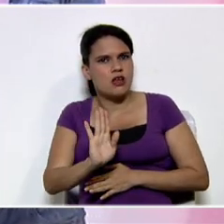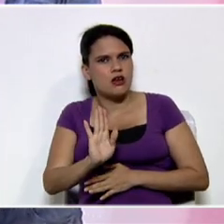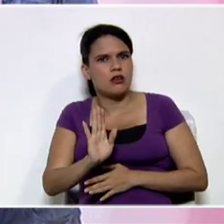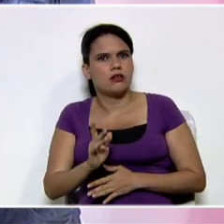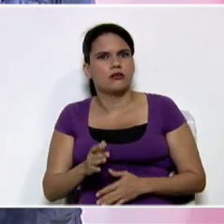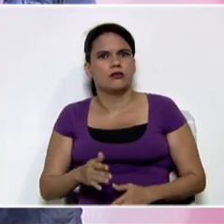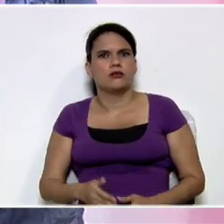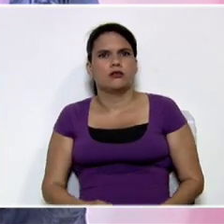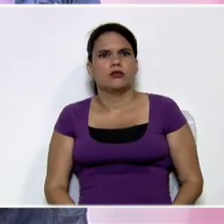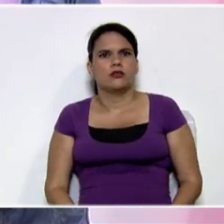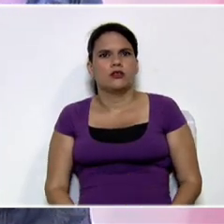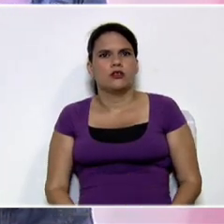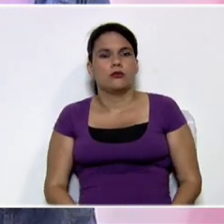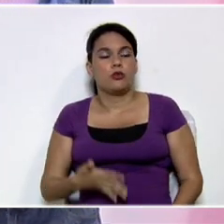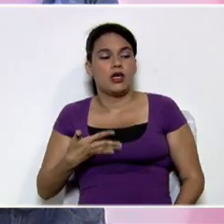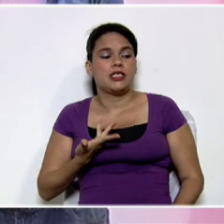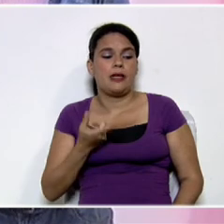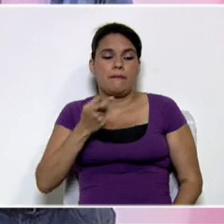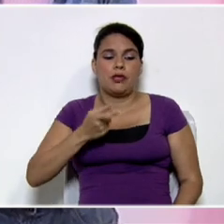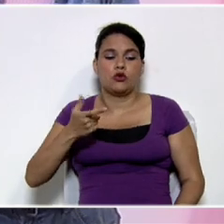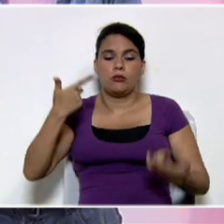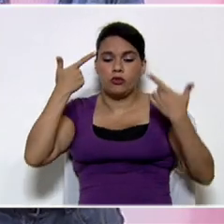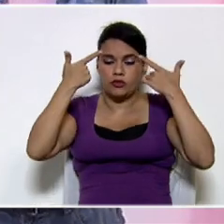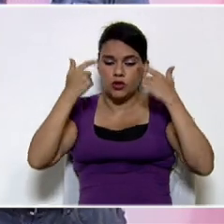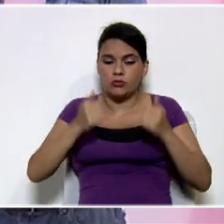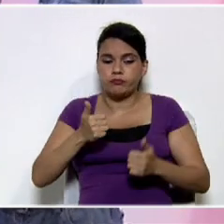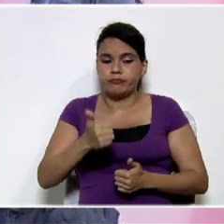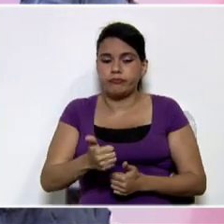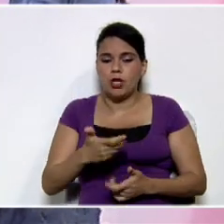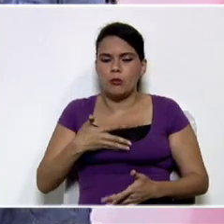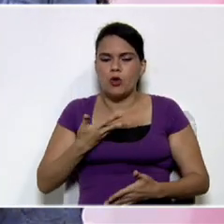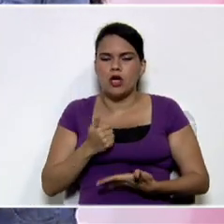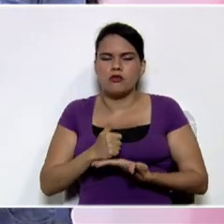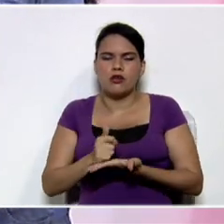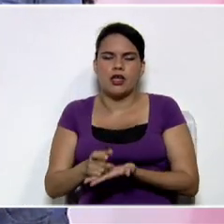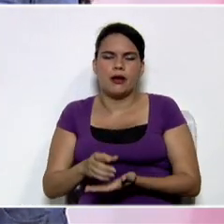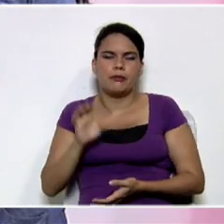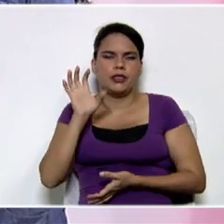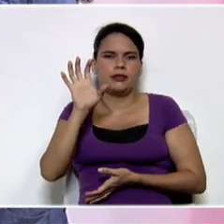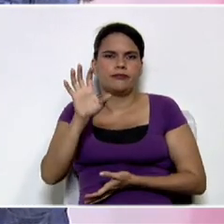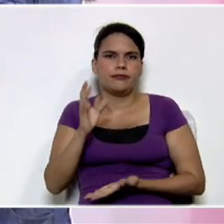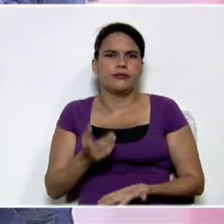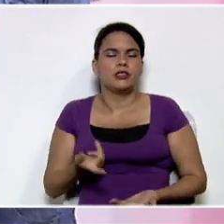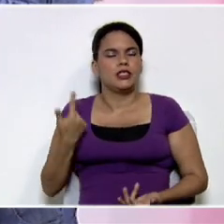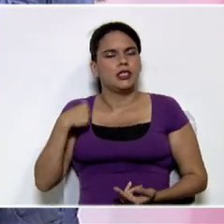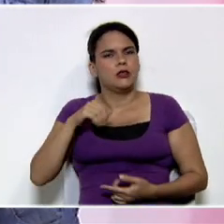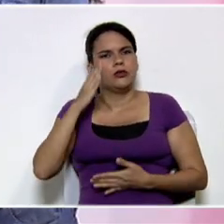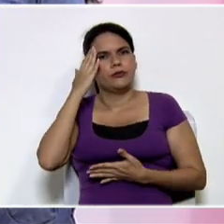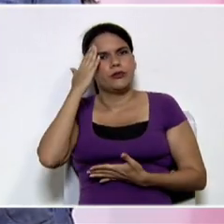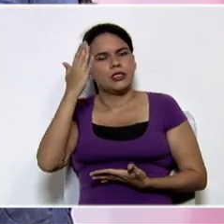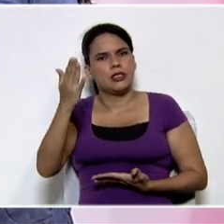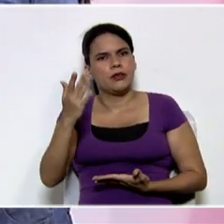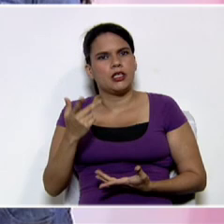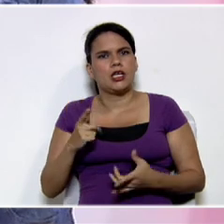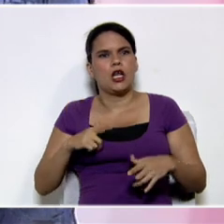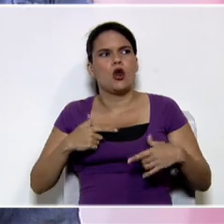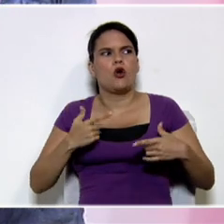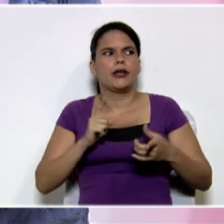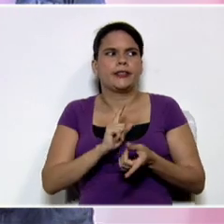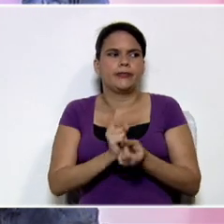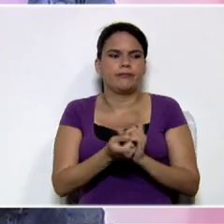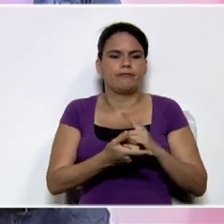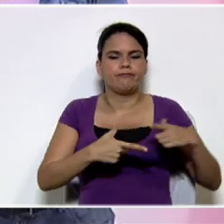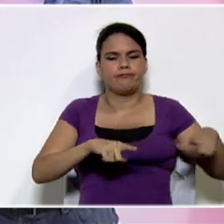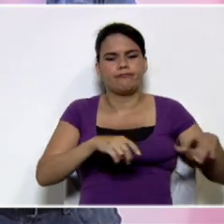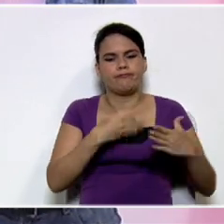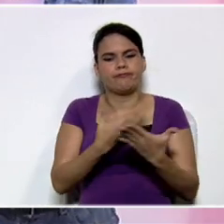personas con grandes capacidades que pueden aportar al país. Debemos tomar en cuenta que las migraciones